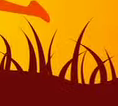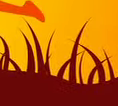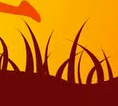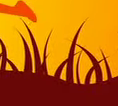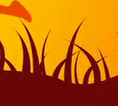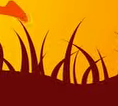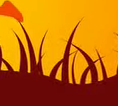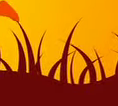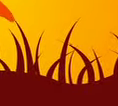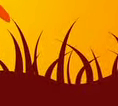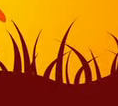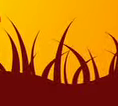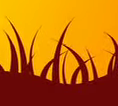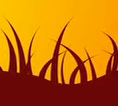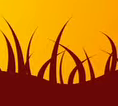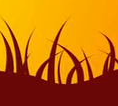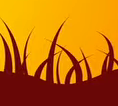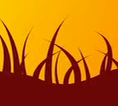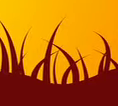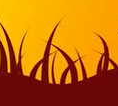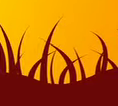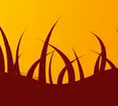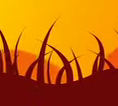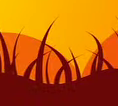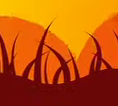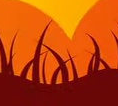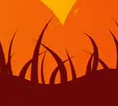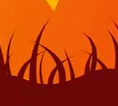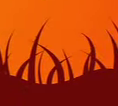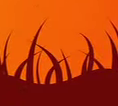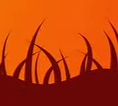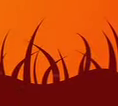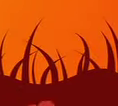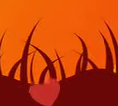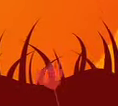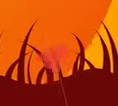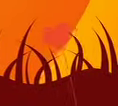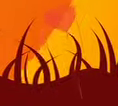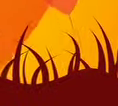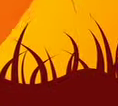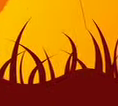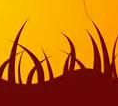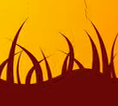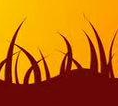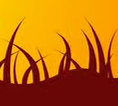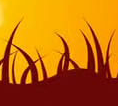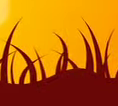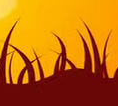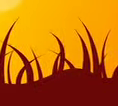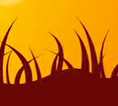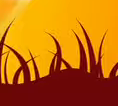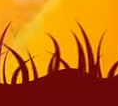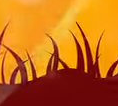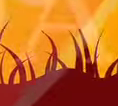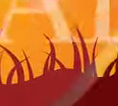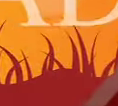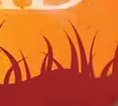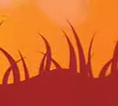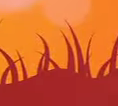Ok, pues pongamos atención a Patty y a Frank en esta sección que simple y sencillamente